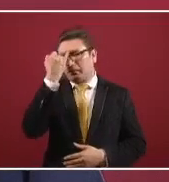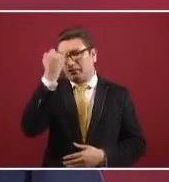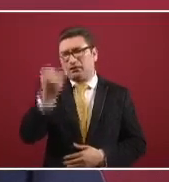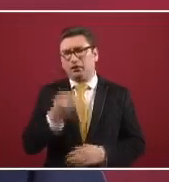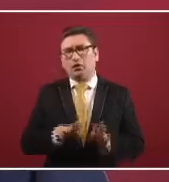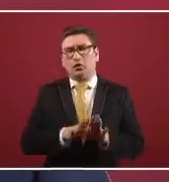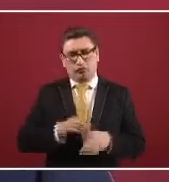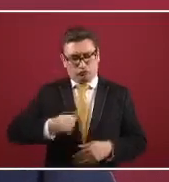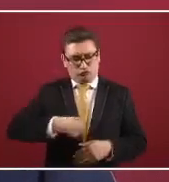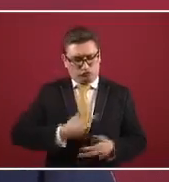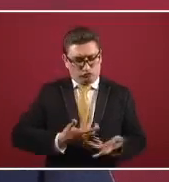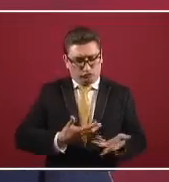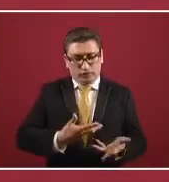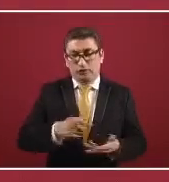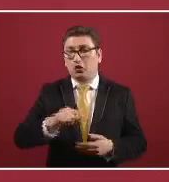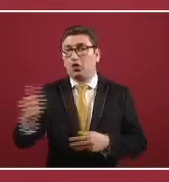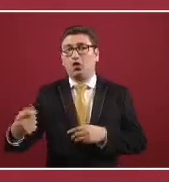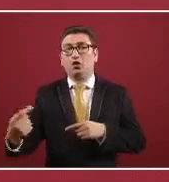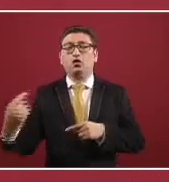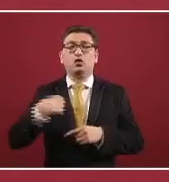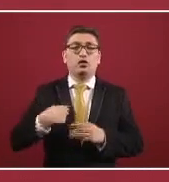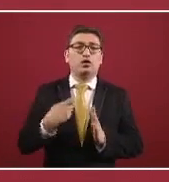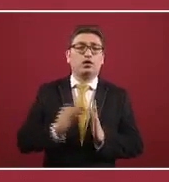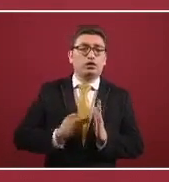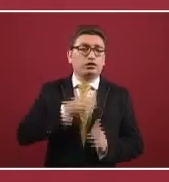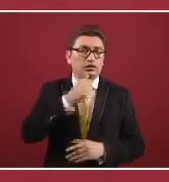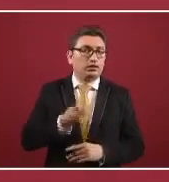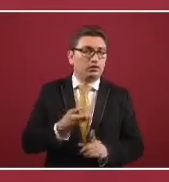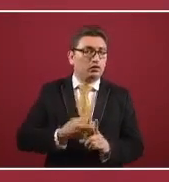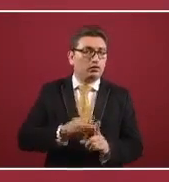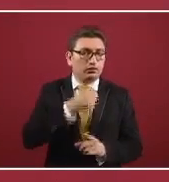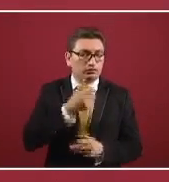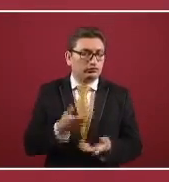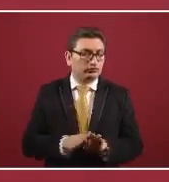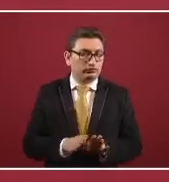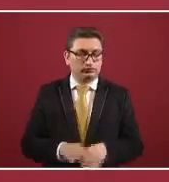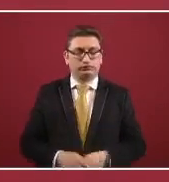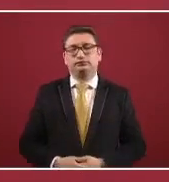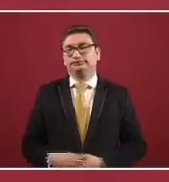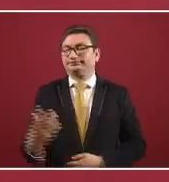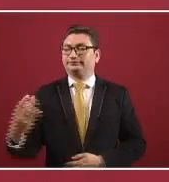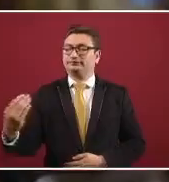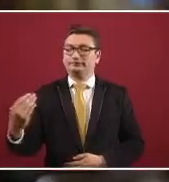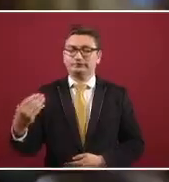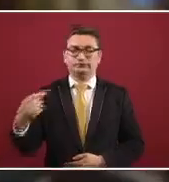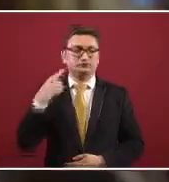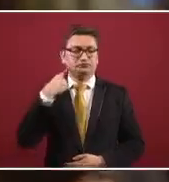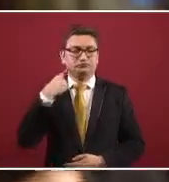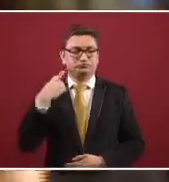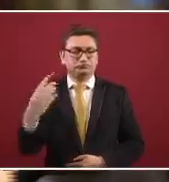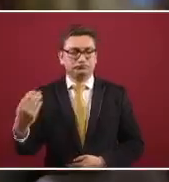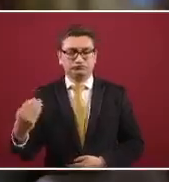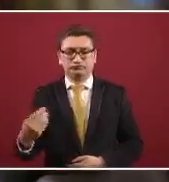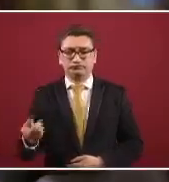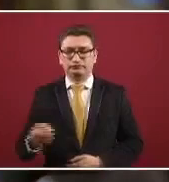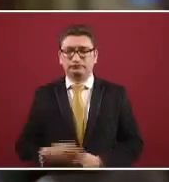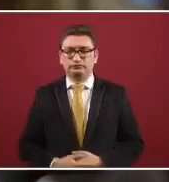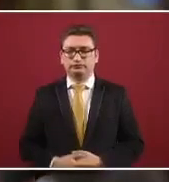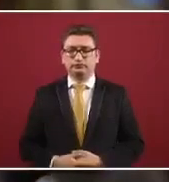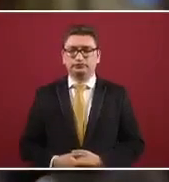Precisamente en ese sentido, déjeme preguntarle, presidente, aquí hay varios columnistas que han dicho que aquí adentro de las mañaneras